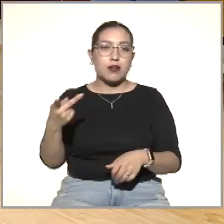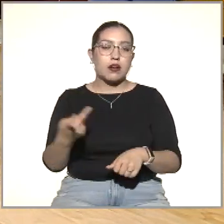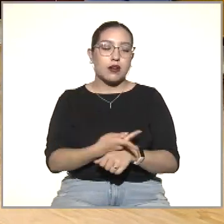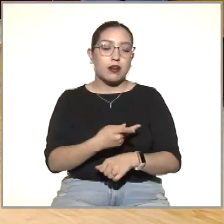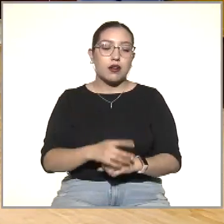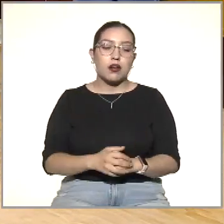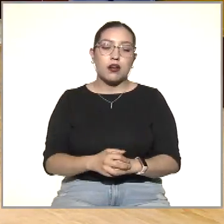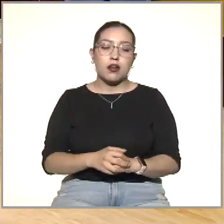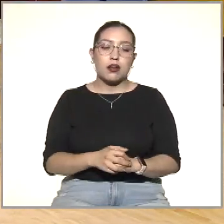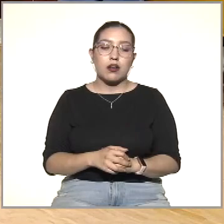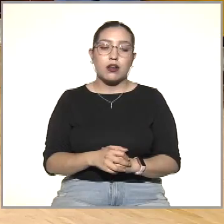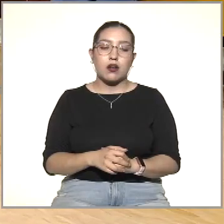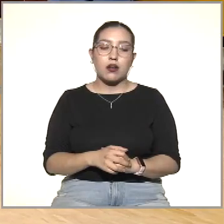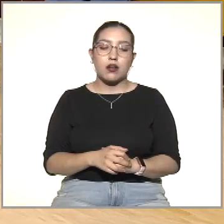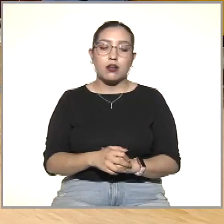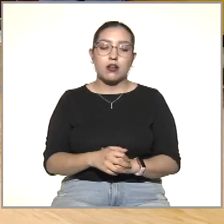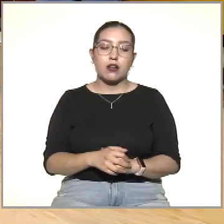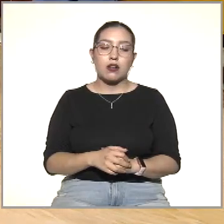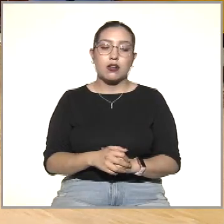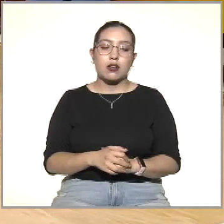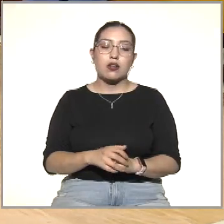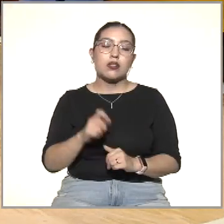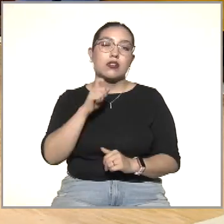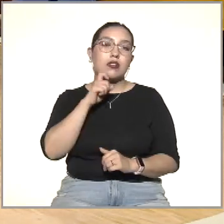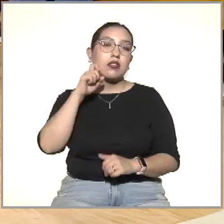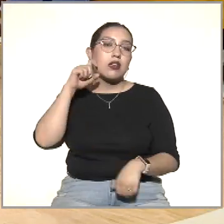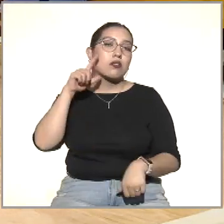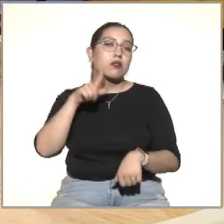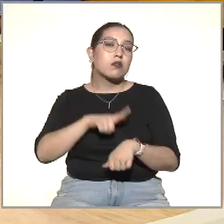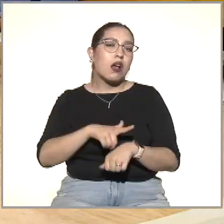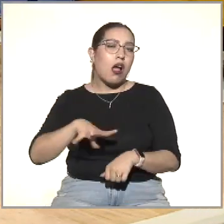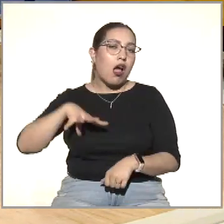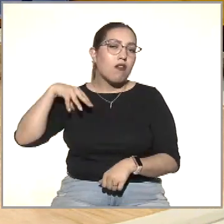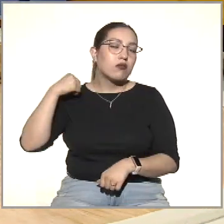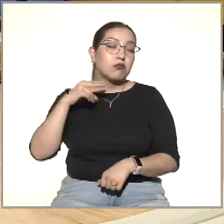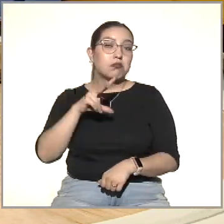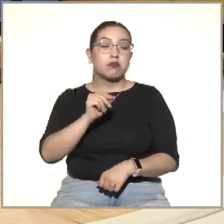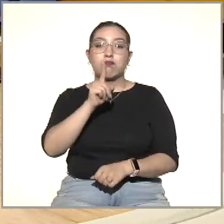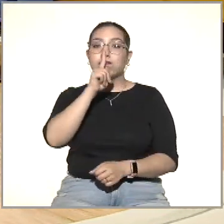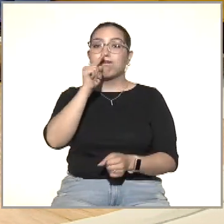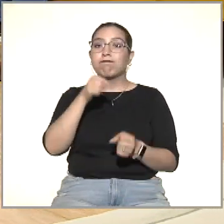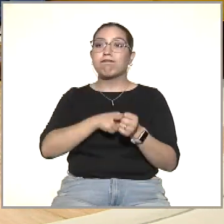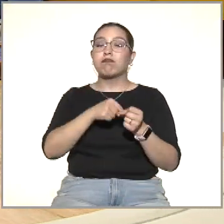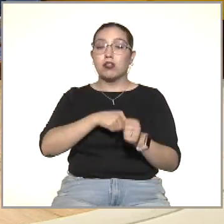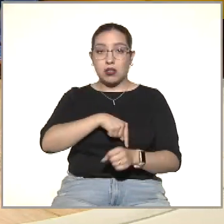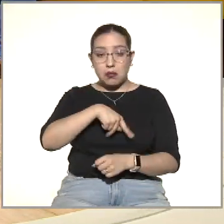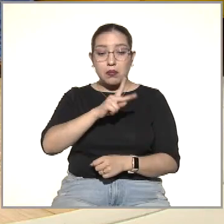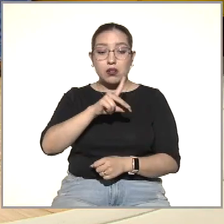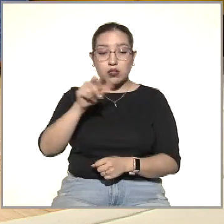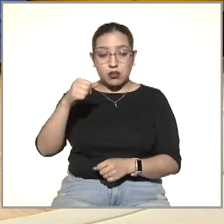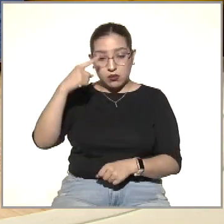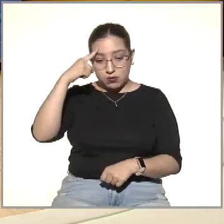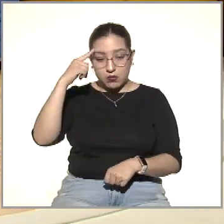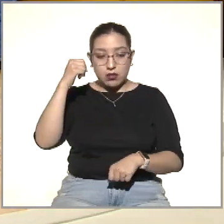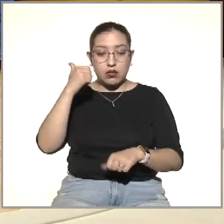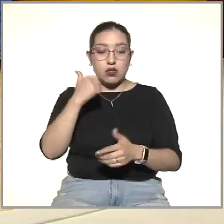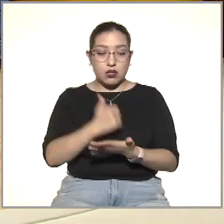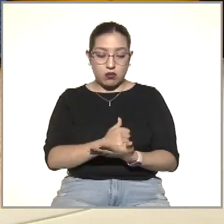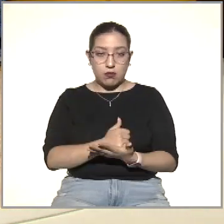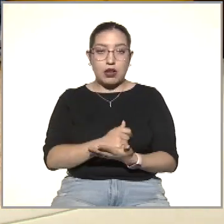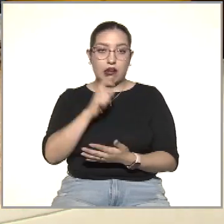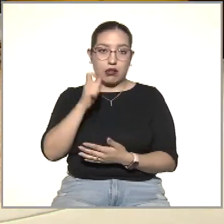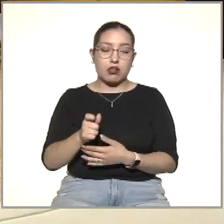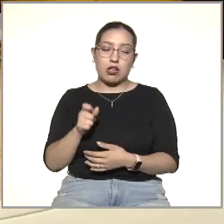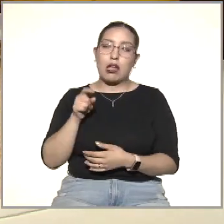cuenta, el abuso sexual no se nombra, pero cuando en terapia sí lo nombran, ¿qué sucede después de eso? Existe, sí